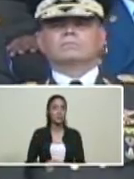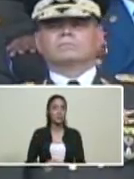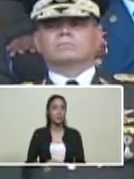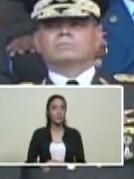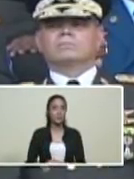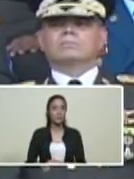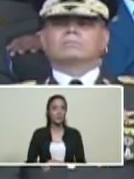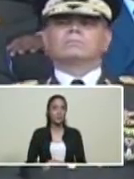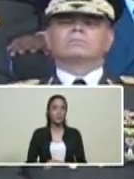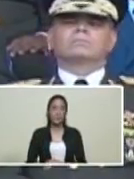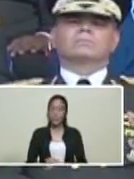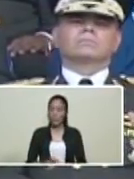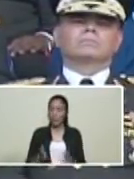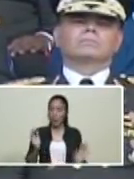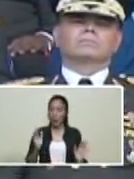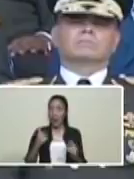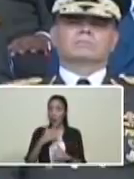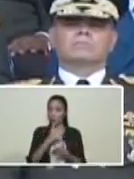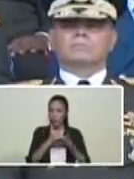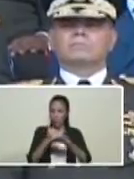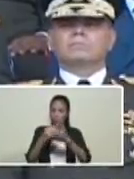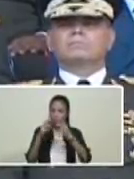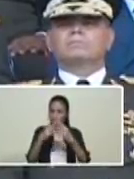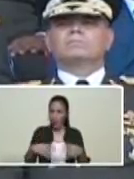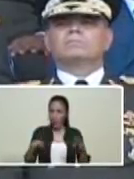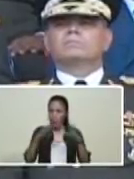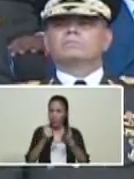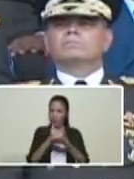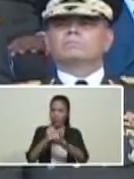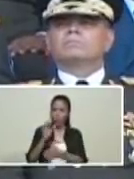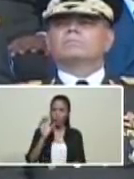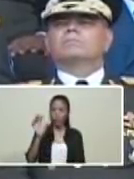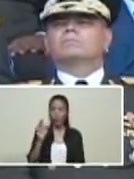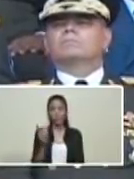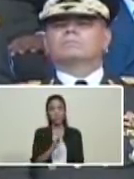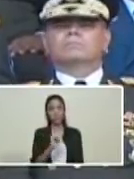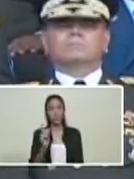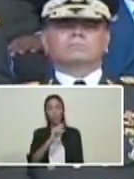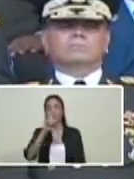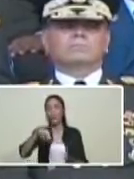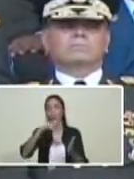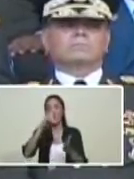lo hacen para bien de la república cree en usted jamás